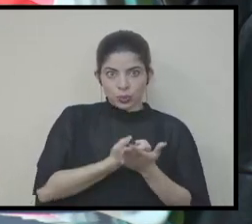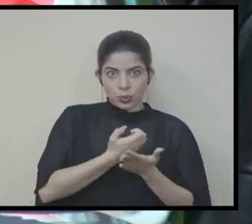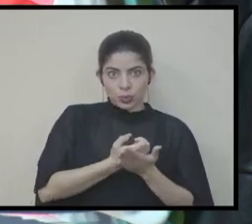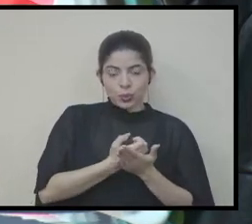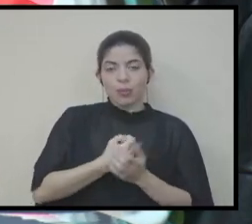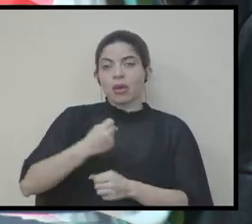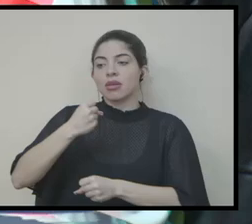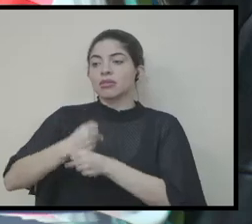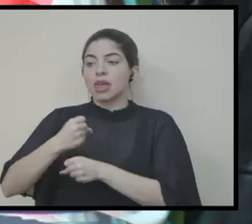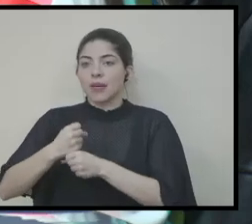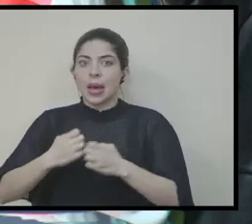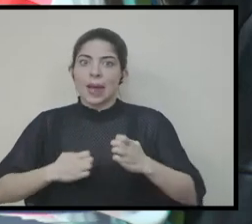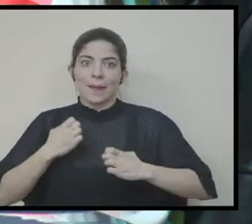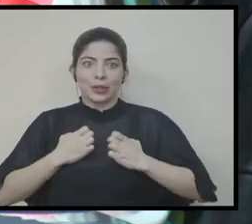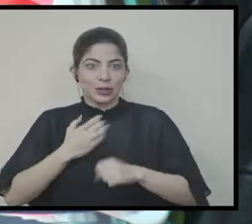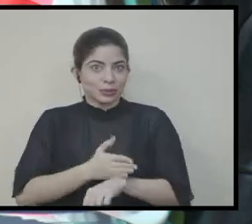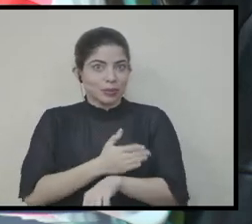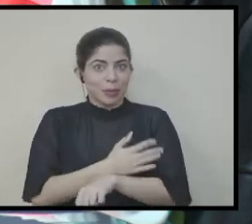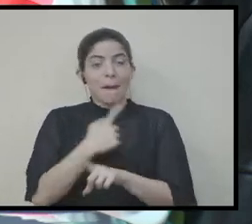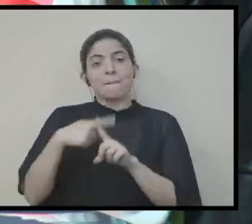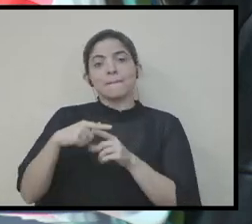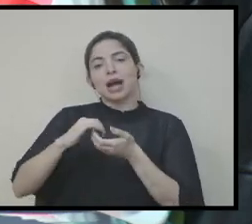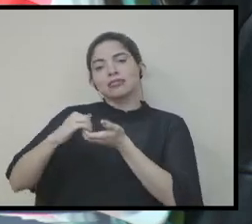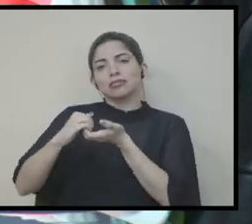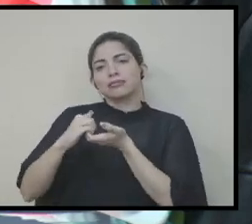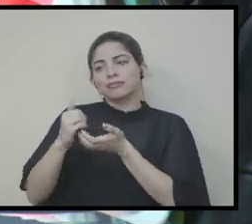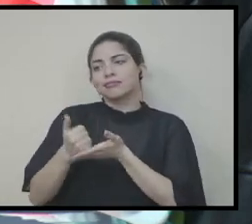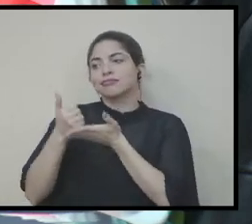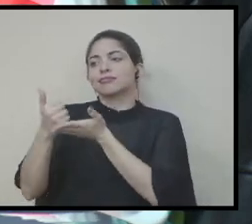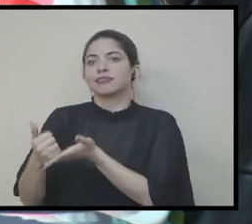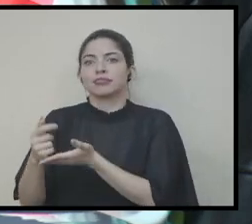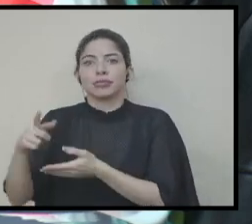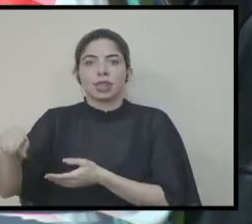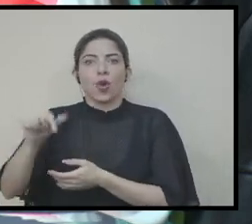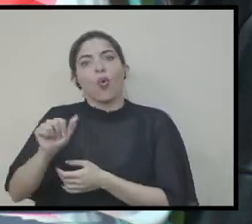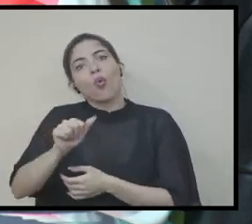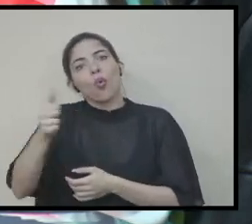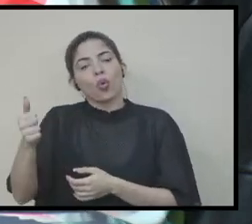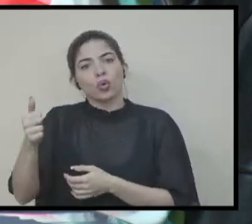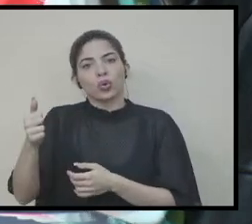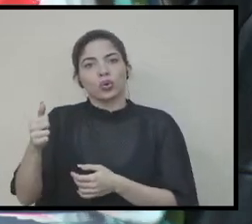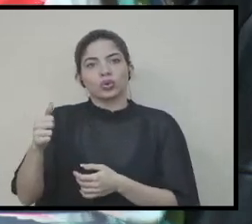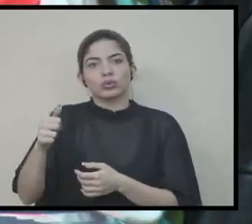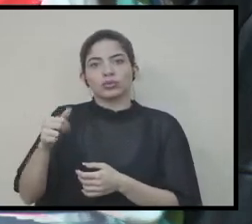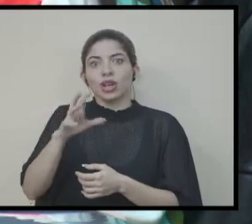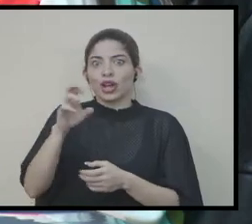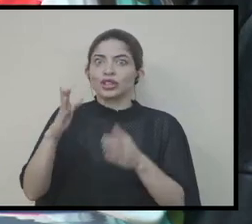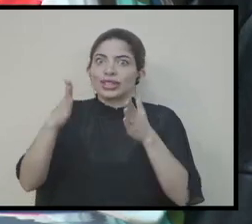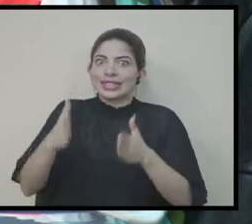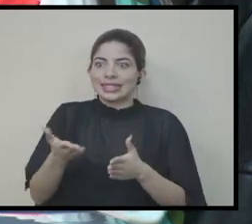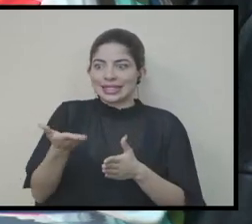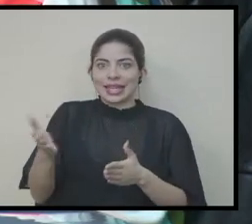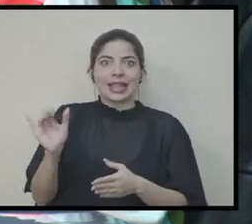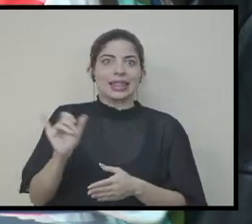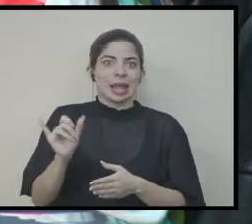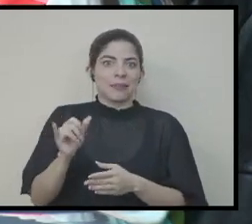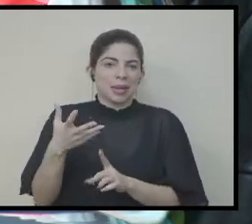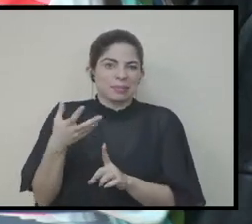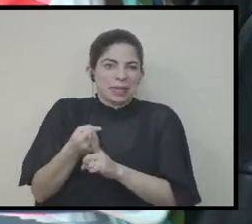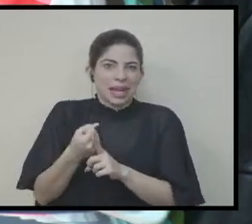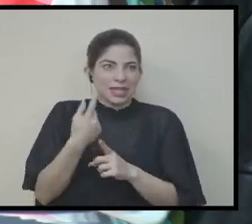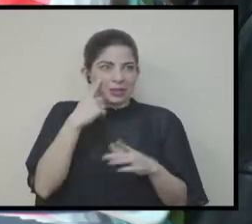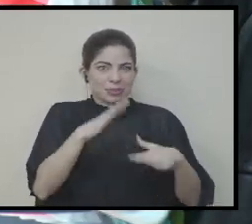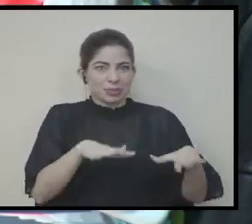económica, trabajando la parte emocional y también siendo solidarios y encadenando con otros, ¿verdad?, con otros costarricenses que también se han visto